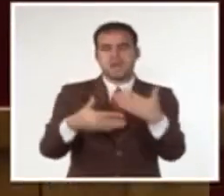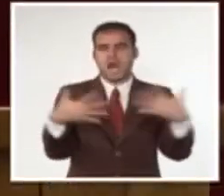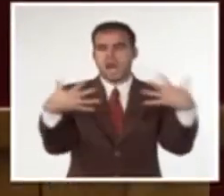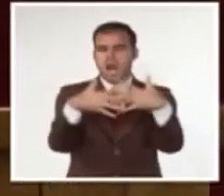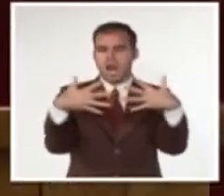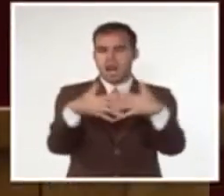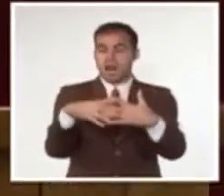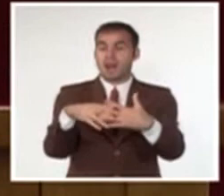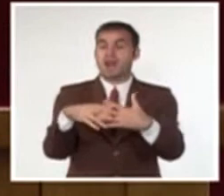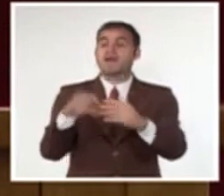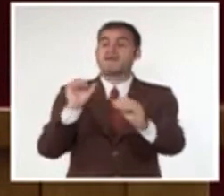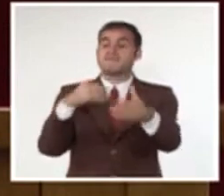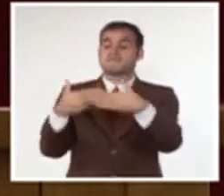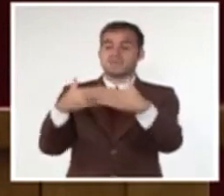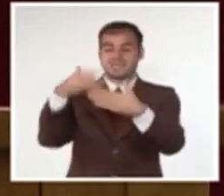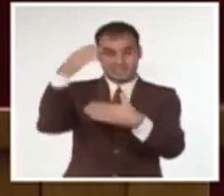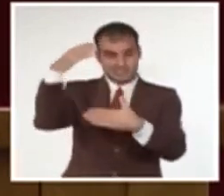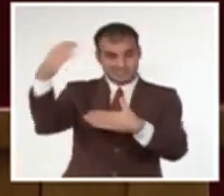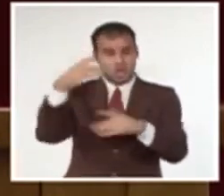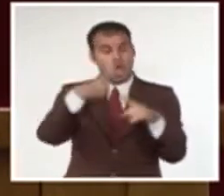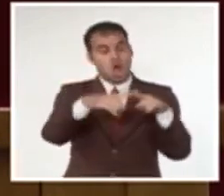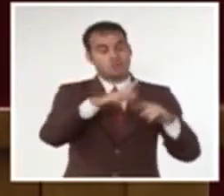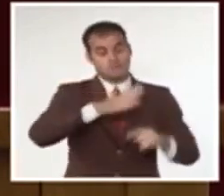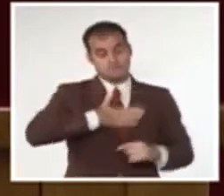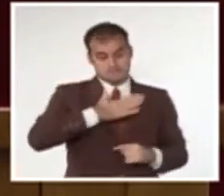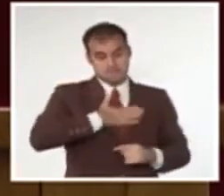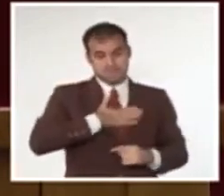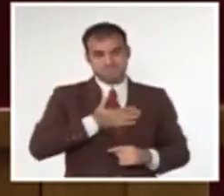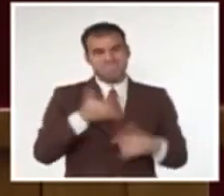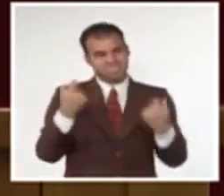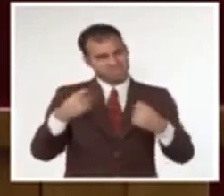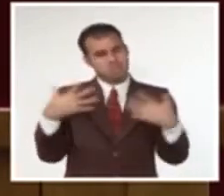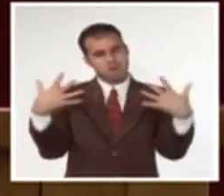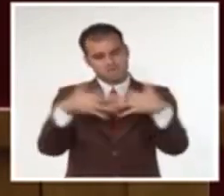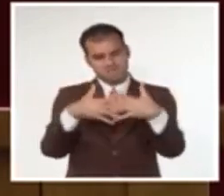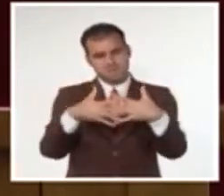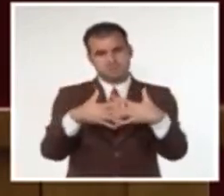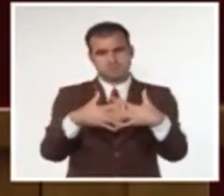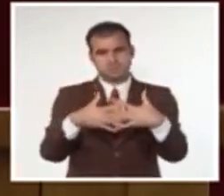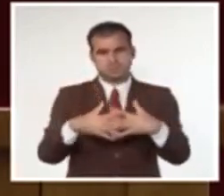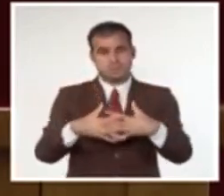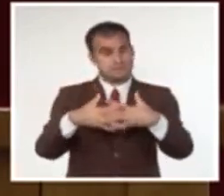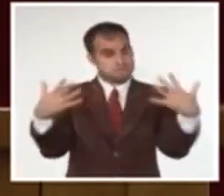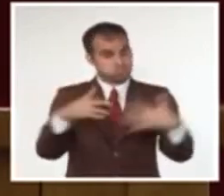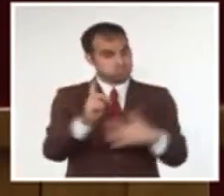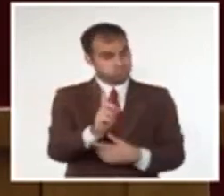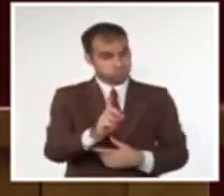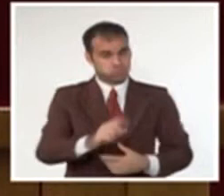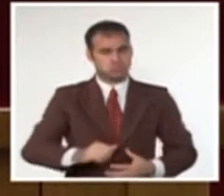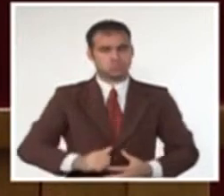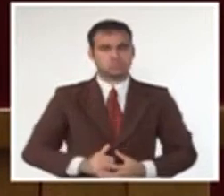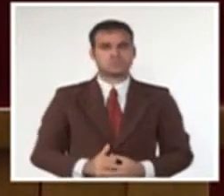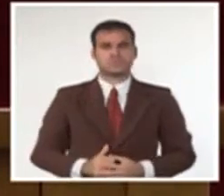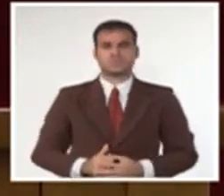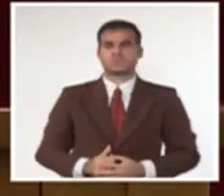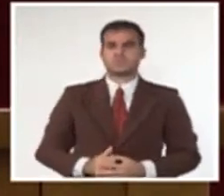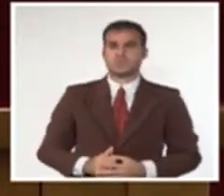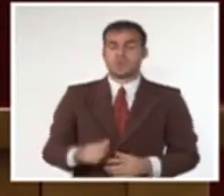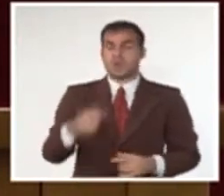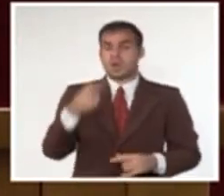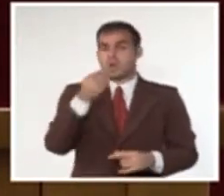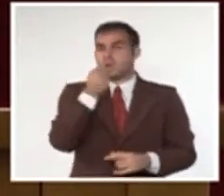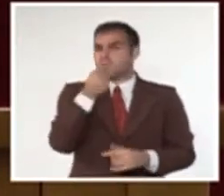entidades estatales y el sector no estatal. Dando continuidad al perfeccionamiento del comercio